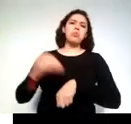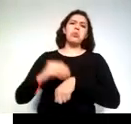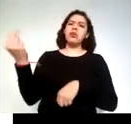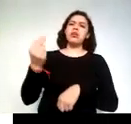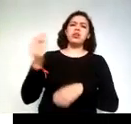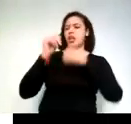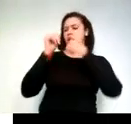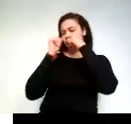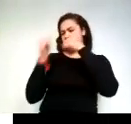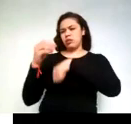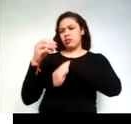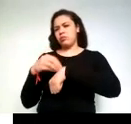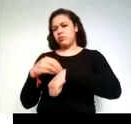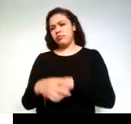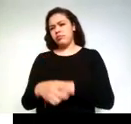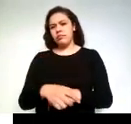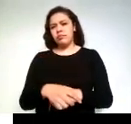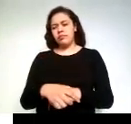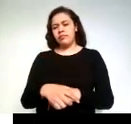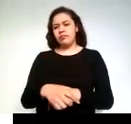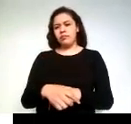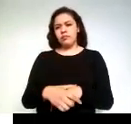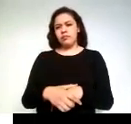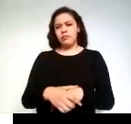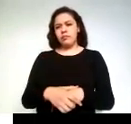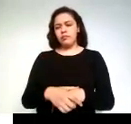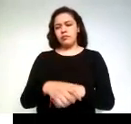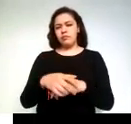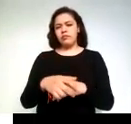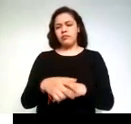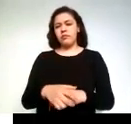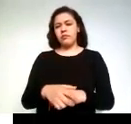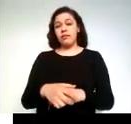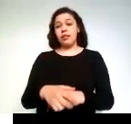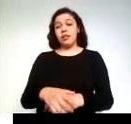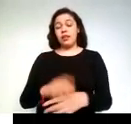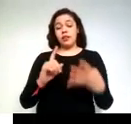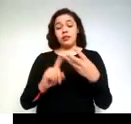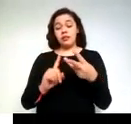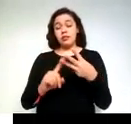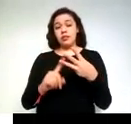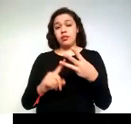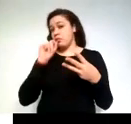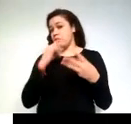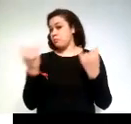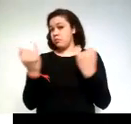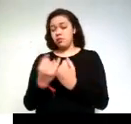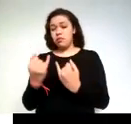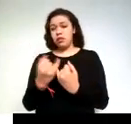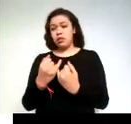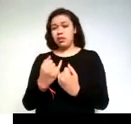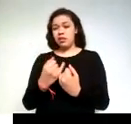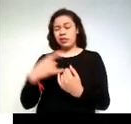atención médica, ¿no? Entonces, la sección 3 también lo acota y dice esfuerzo por